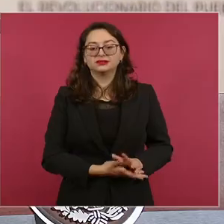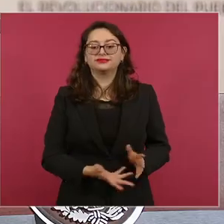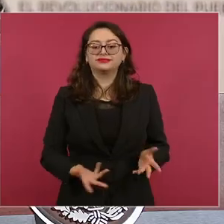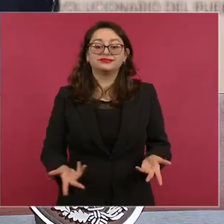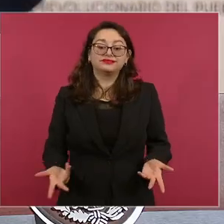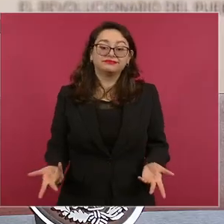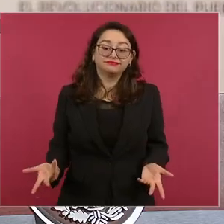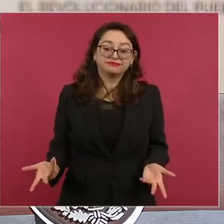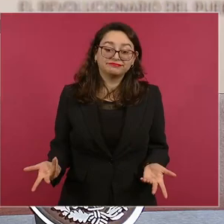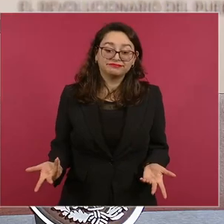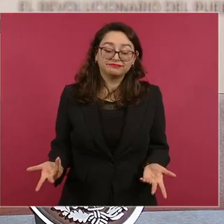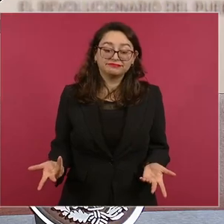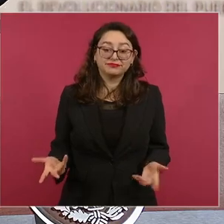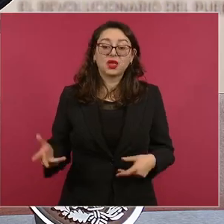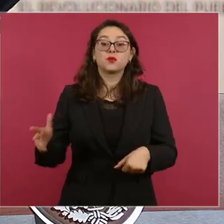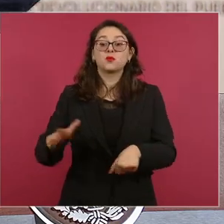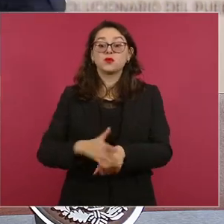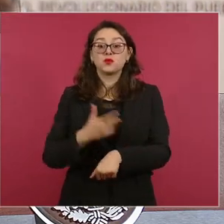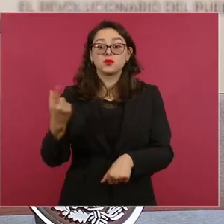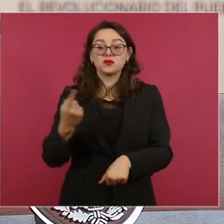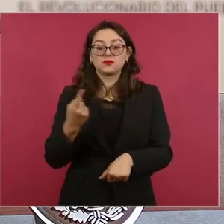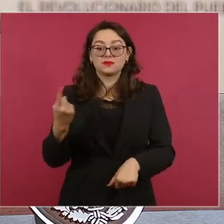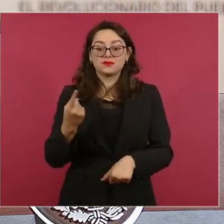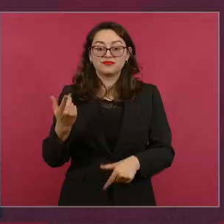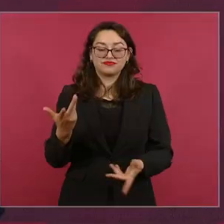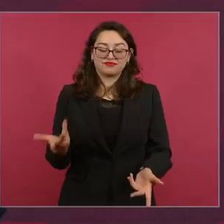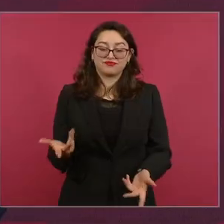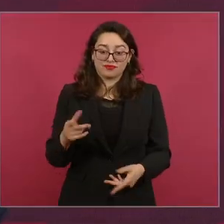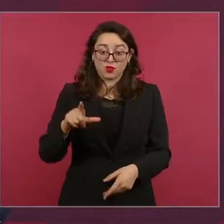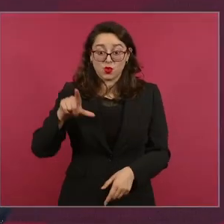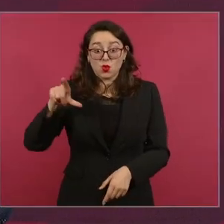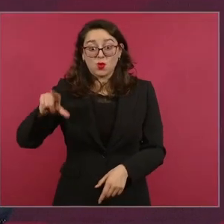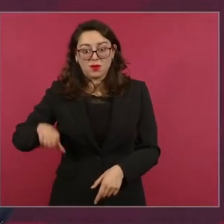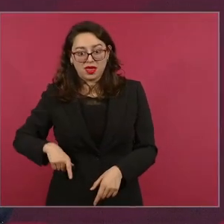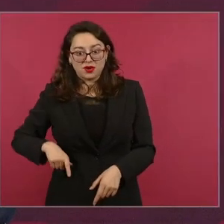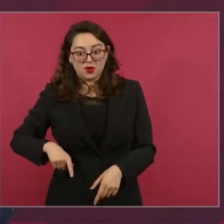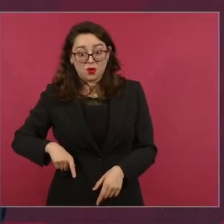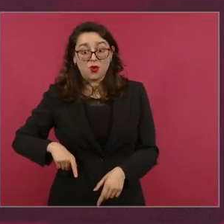porque era un asunto que implicaba